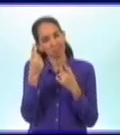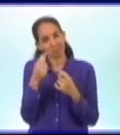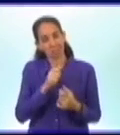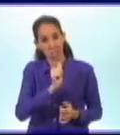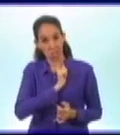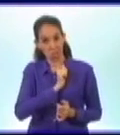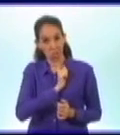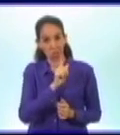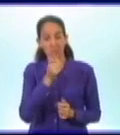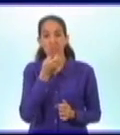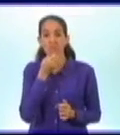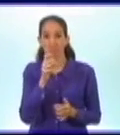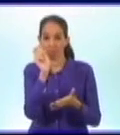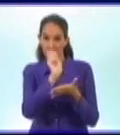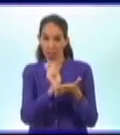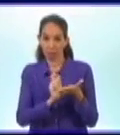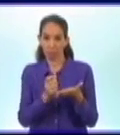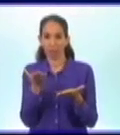tomar alguna idea.